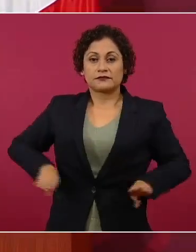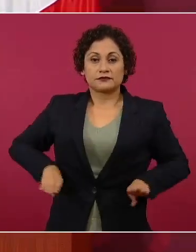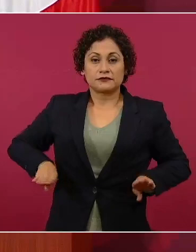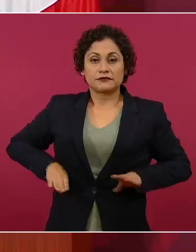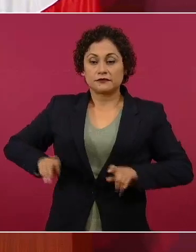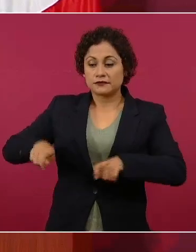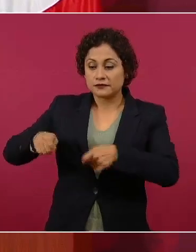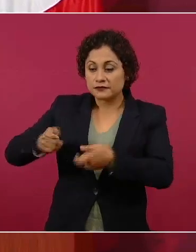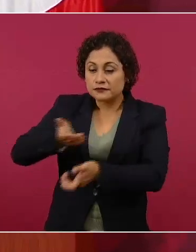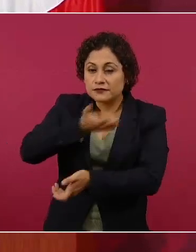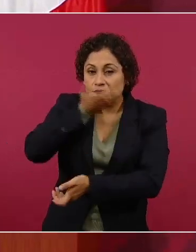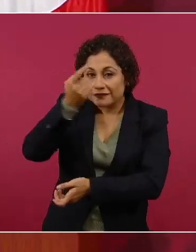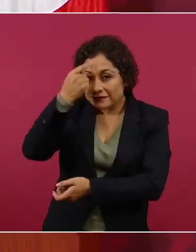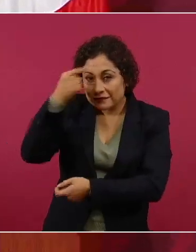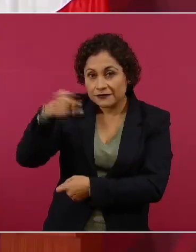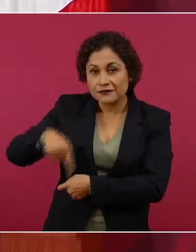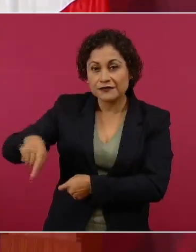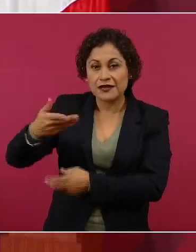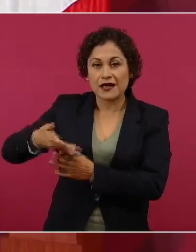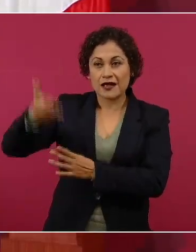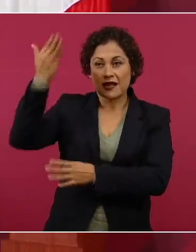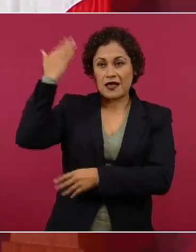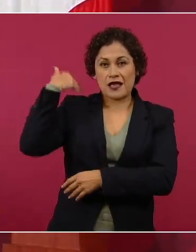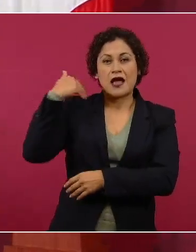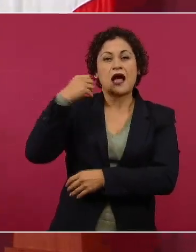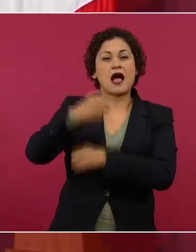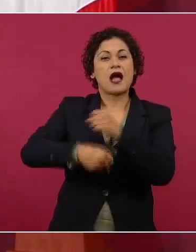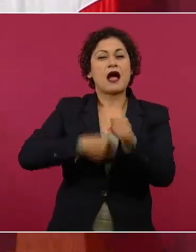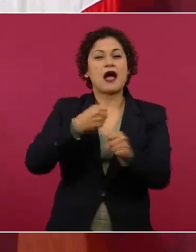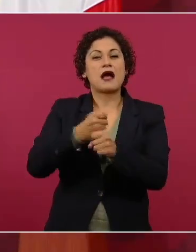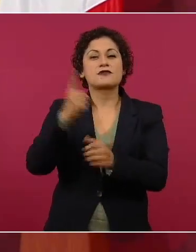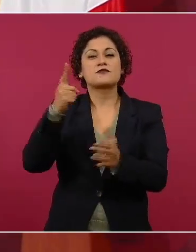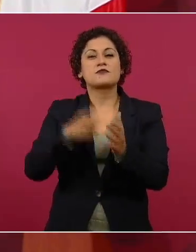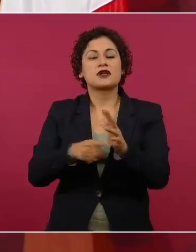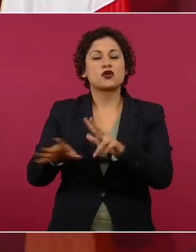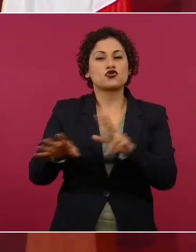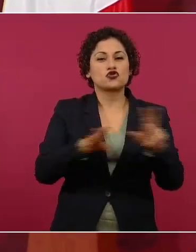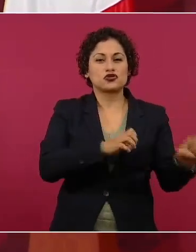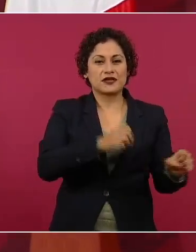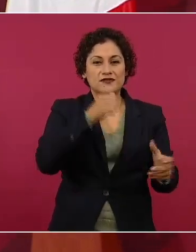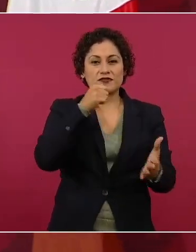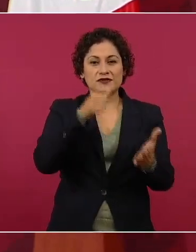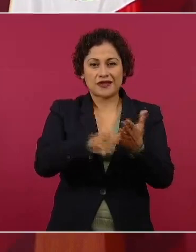XIX, que le envía a Santana.